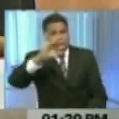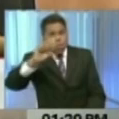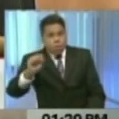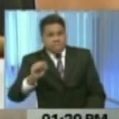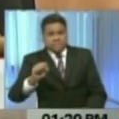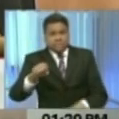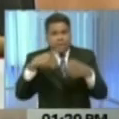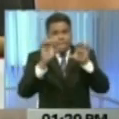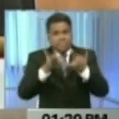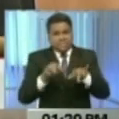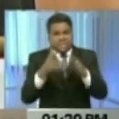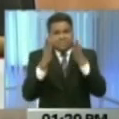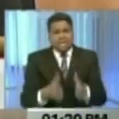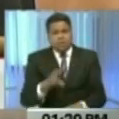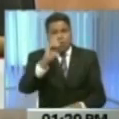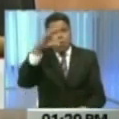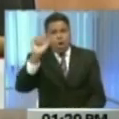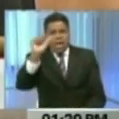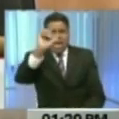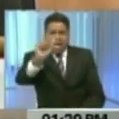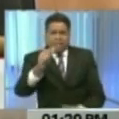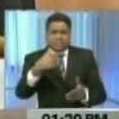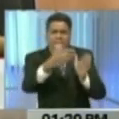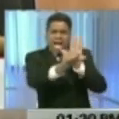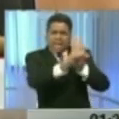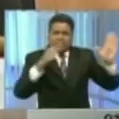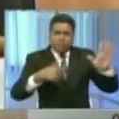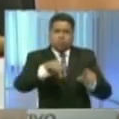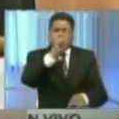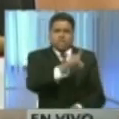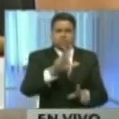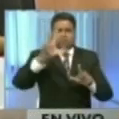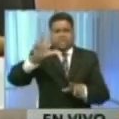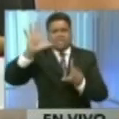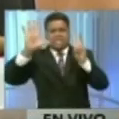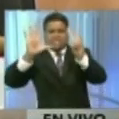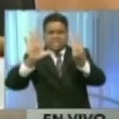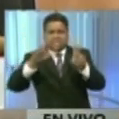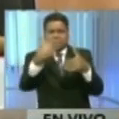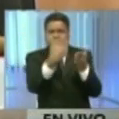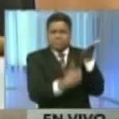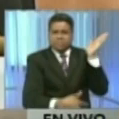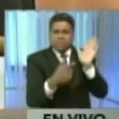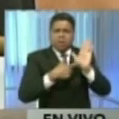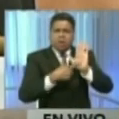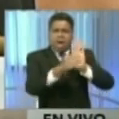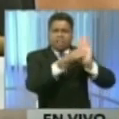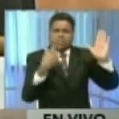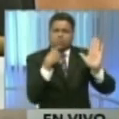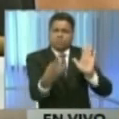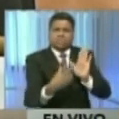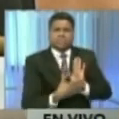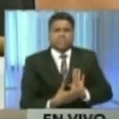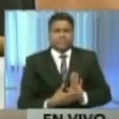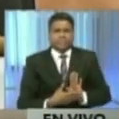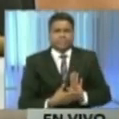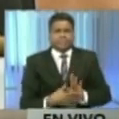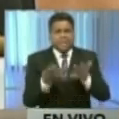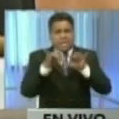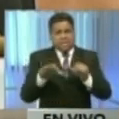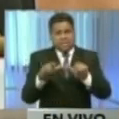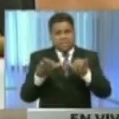debe tener del artículo 137 de este reglamento que rige, obviamente, la actuación del secretario general y que